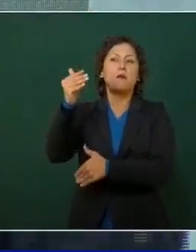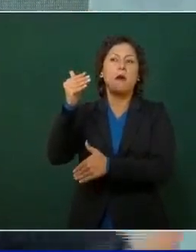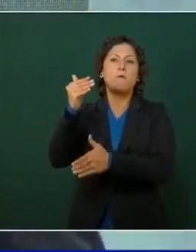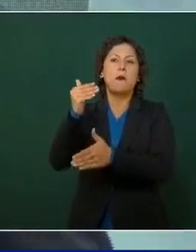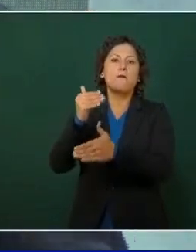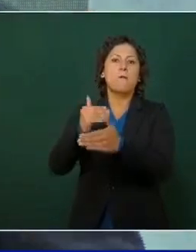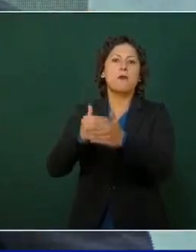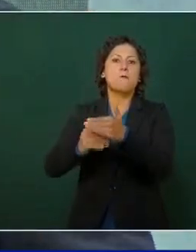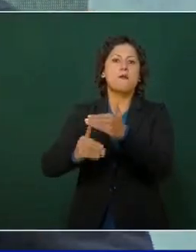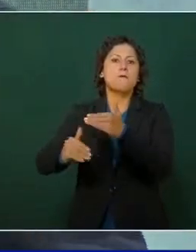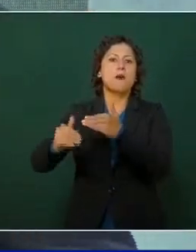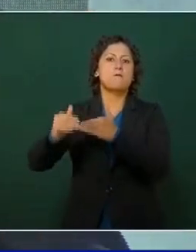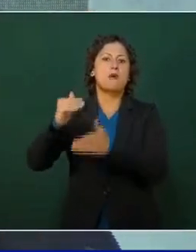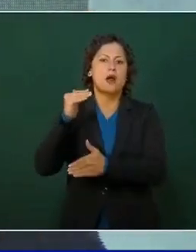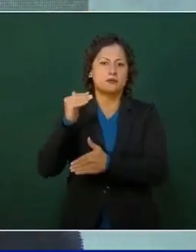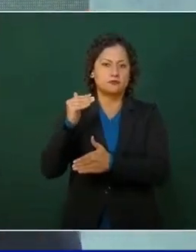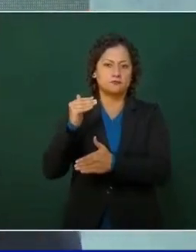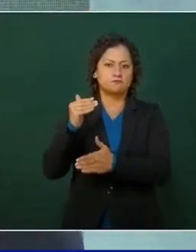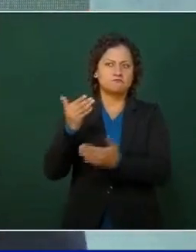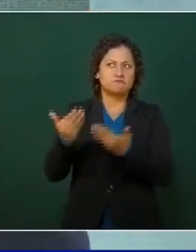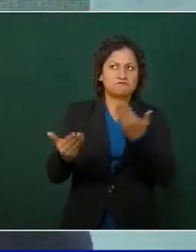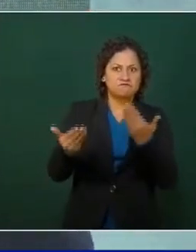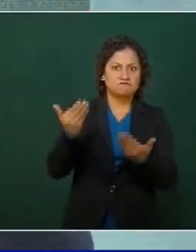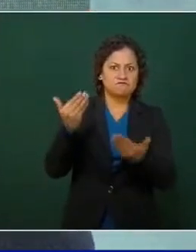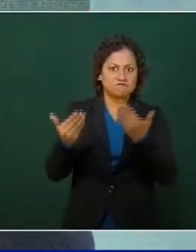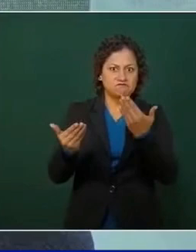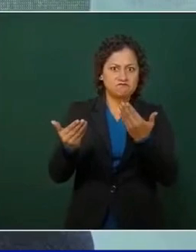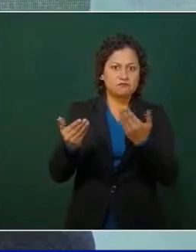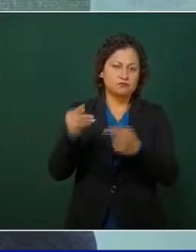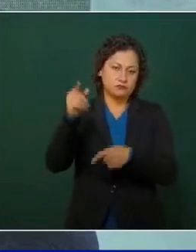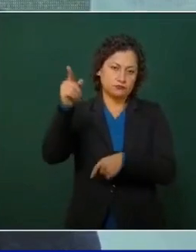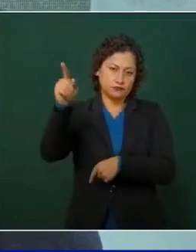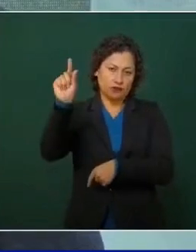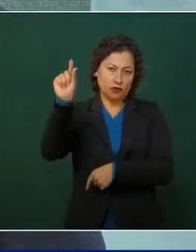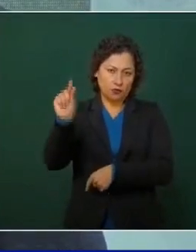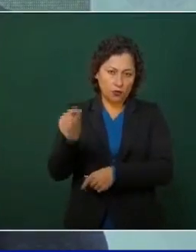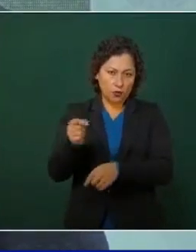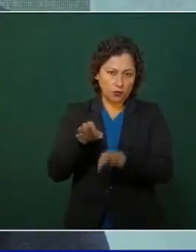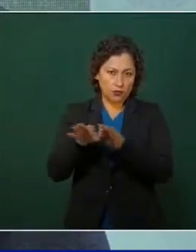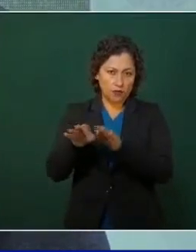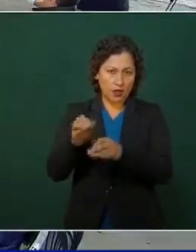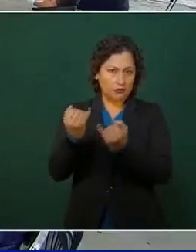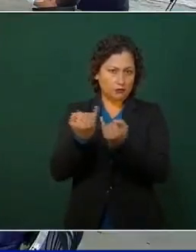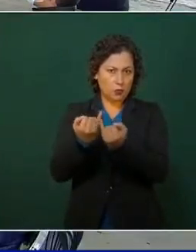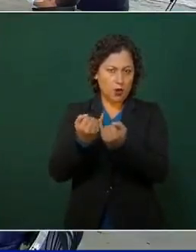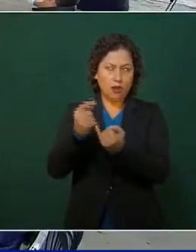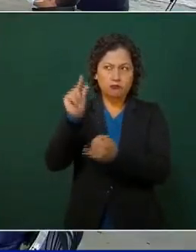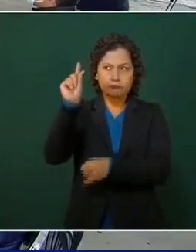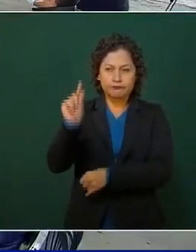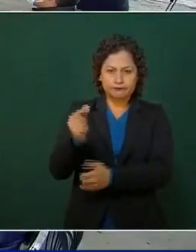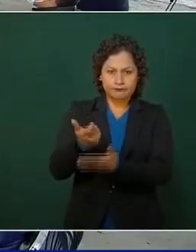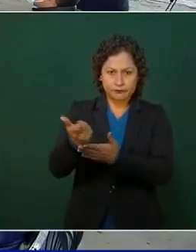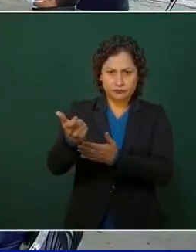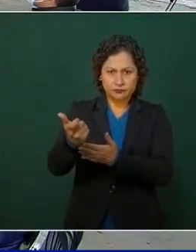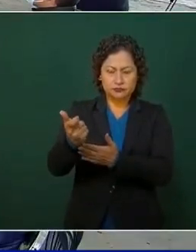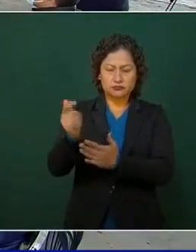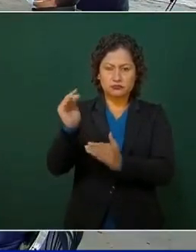se pagaba poco de salario al trabajador.